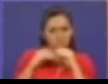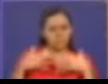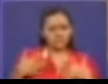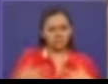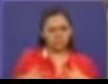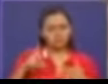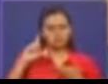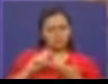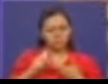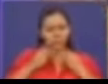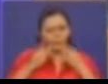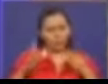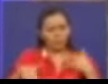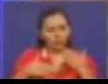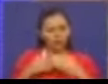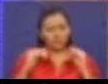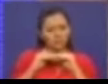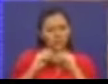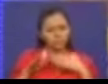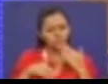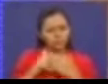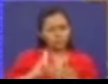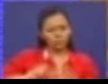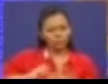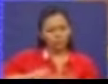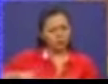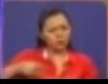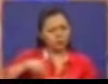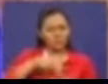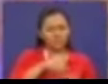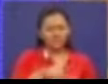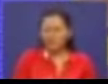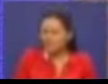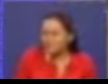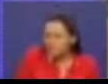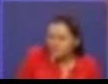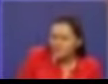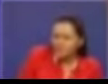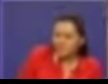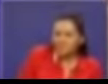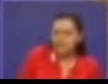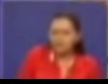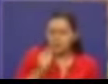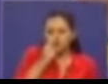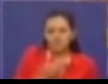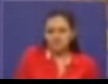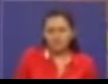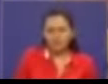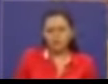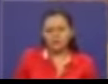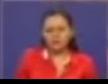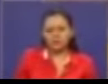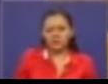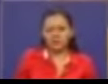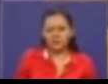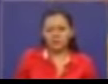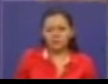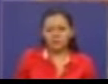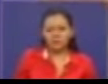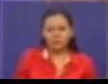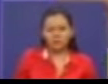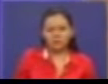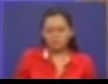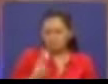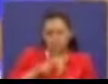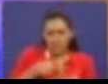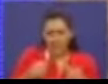de servicios públicos, etcétera, y servía para pagar sueldos y salarios. Acá no nos interesa en lo más mínimo. Es más, o sea, páguenle, no le